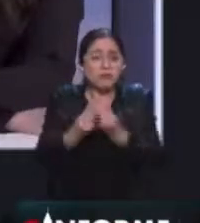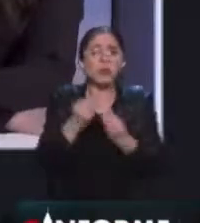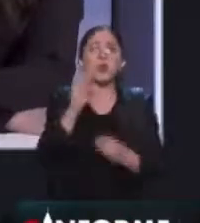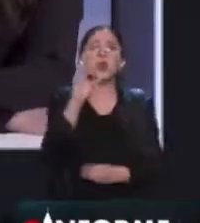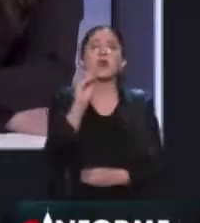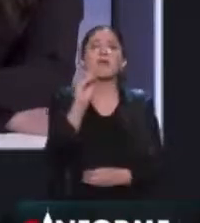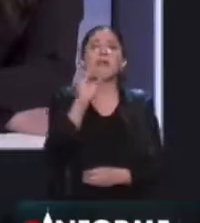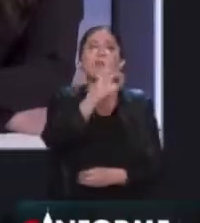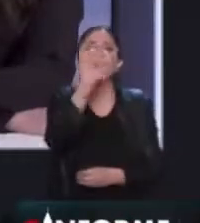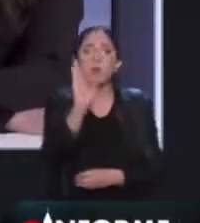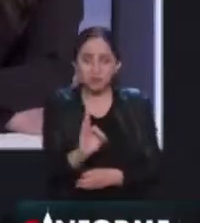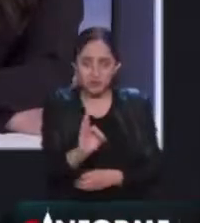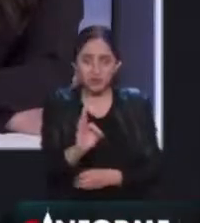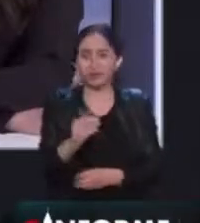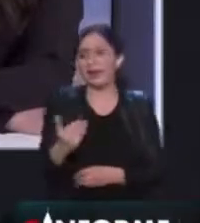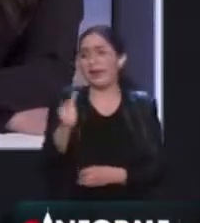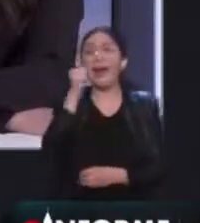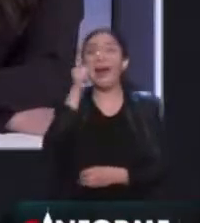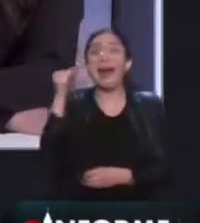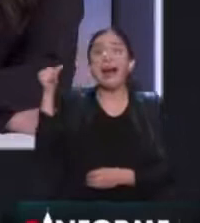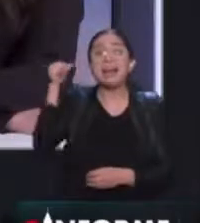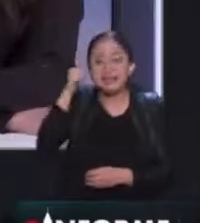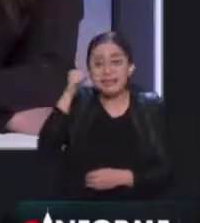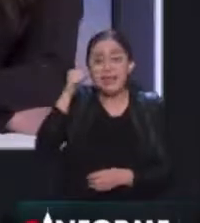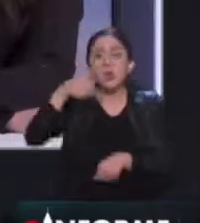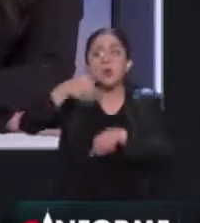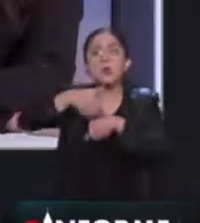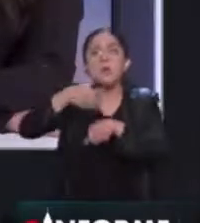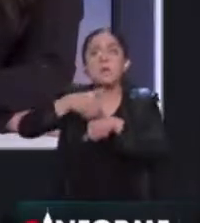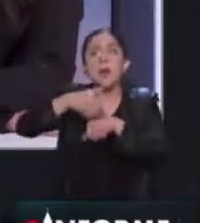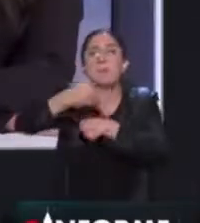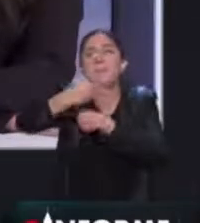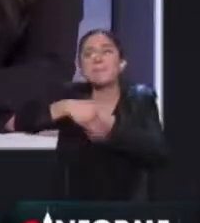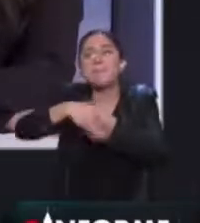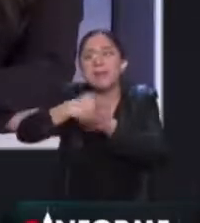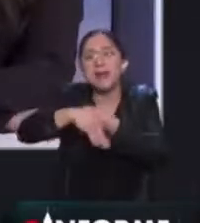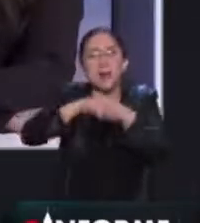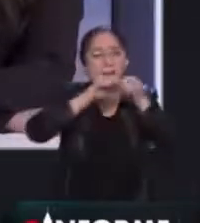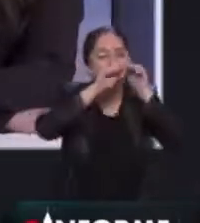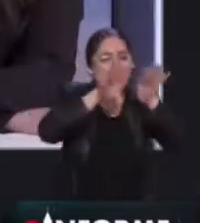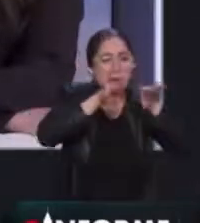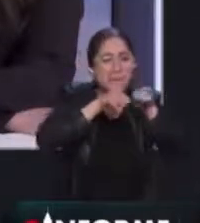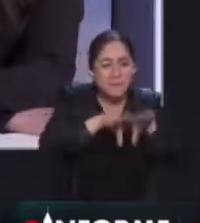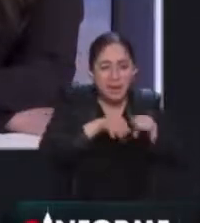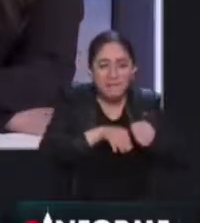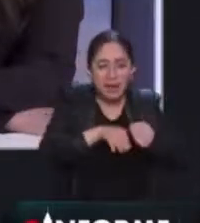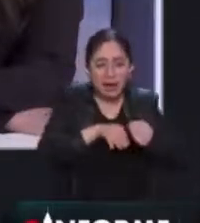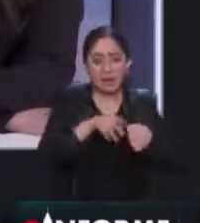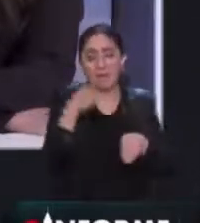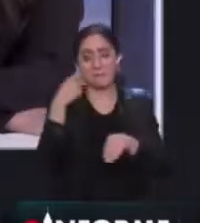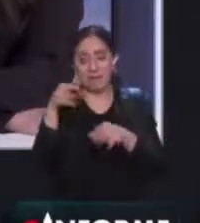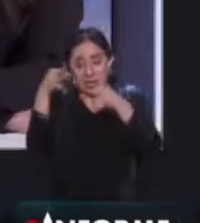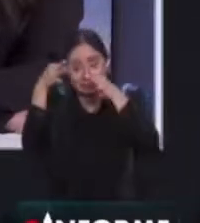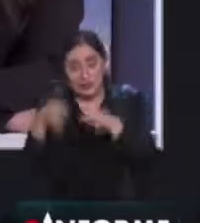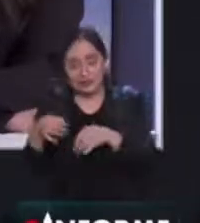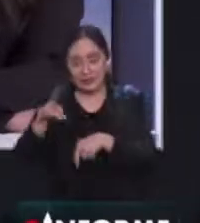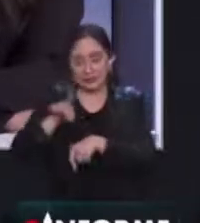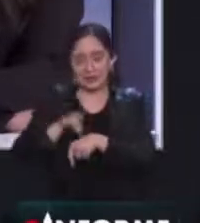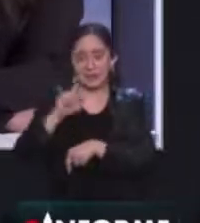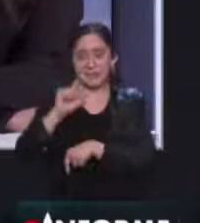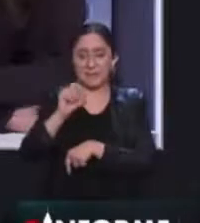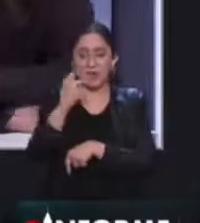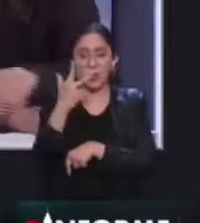las cifras preliminares el día de ayer, porque ya va a ser muy difícil que se muevan, y el 28 de octubre pues son